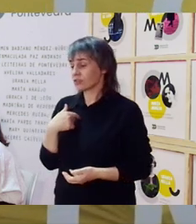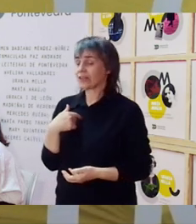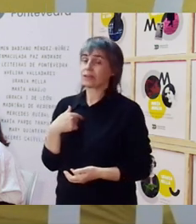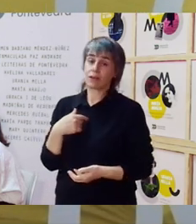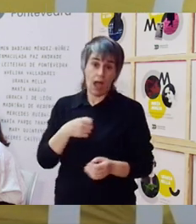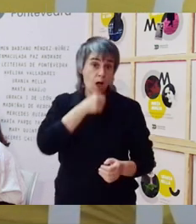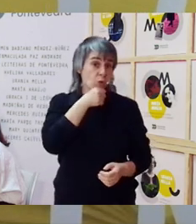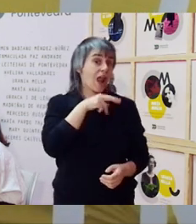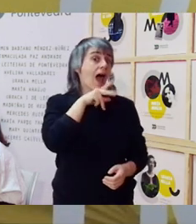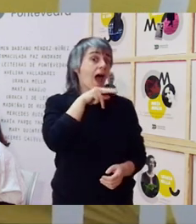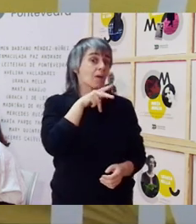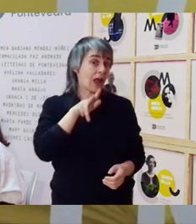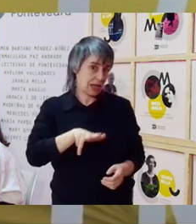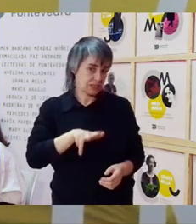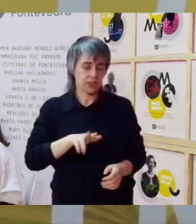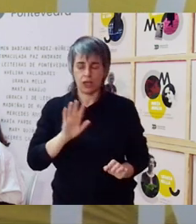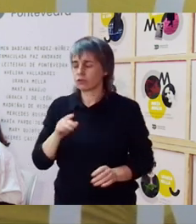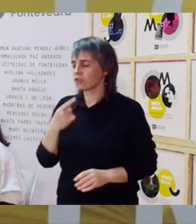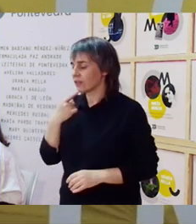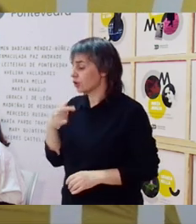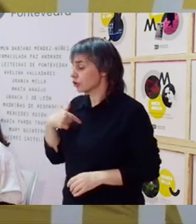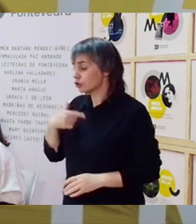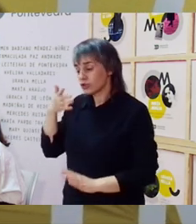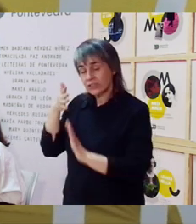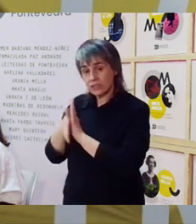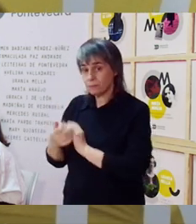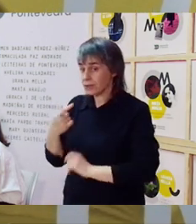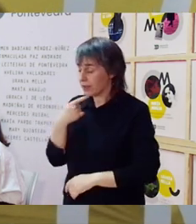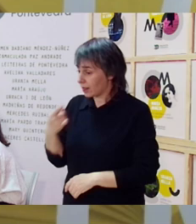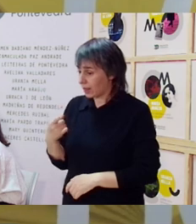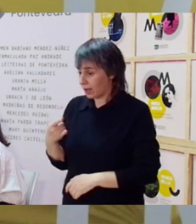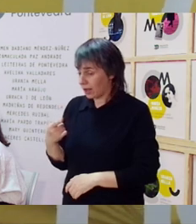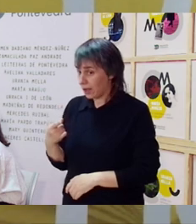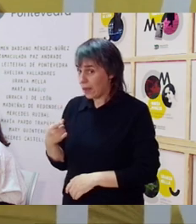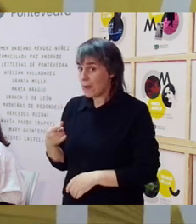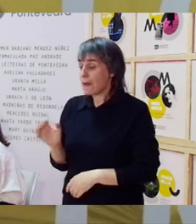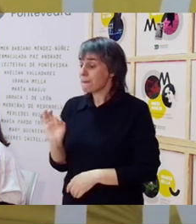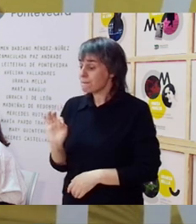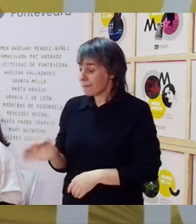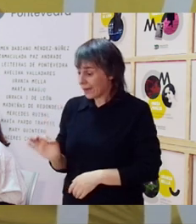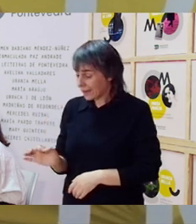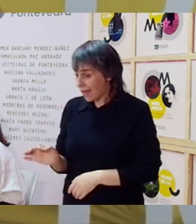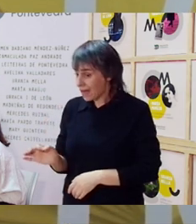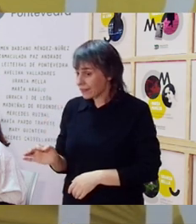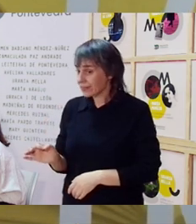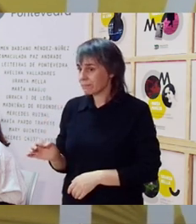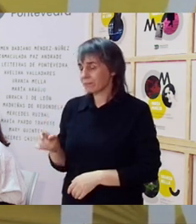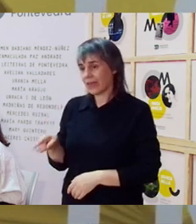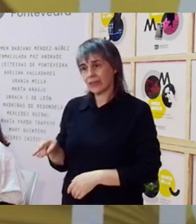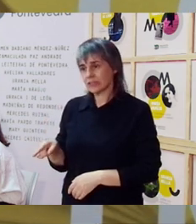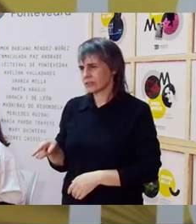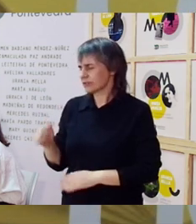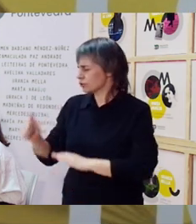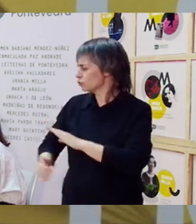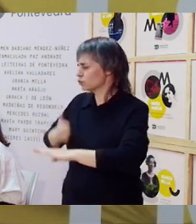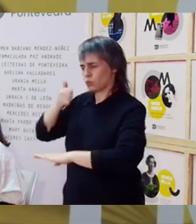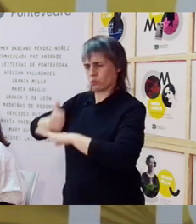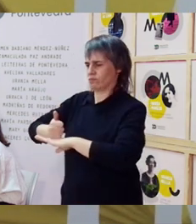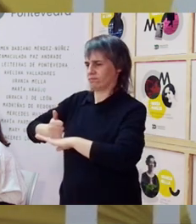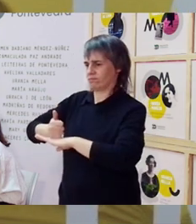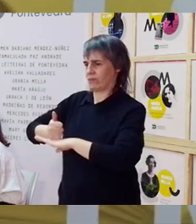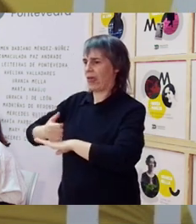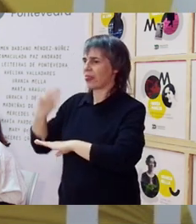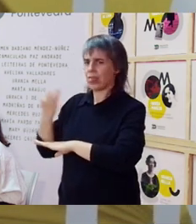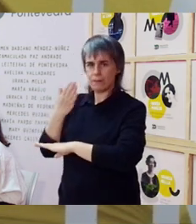castelán, sempre te dije que la verdad era unha premisa que estaba por encima de todo, que había que